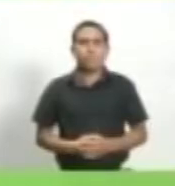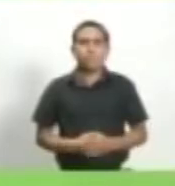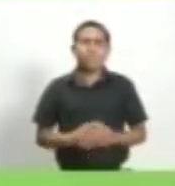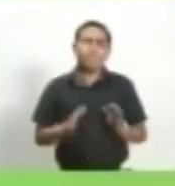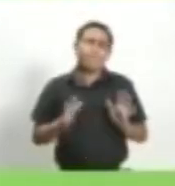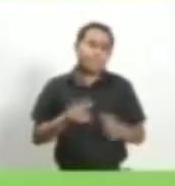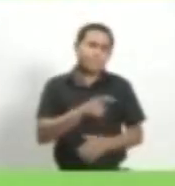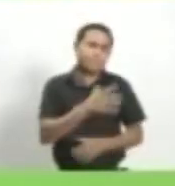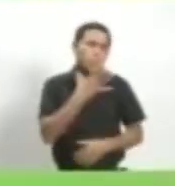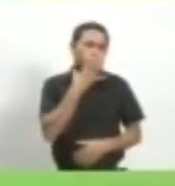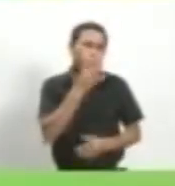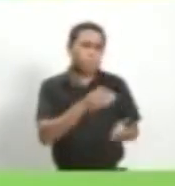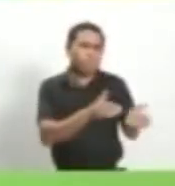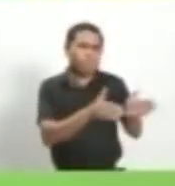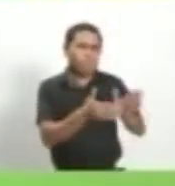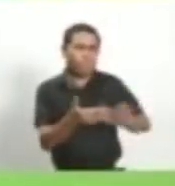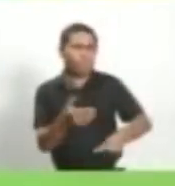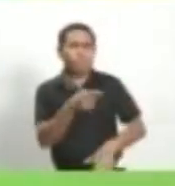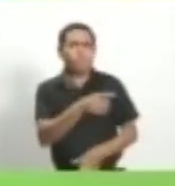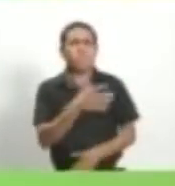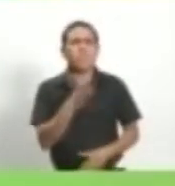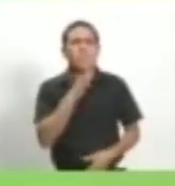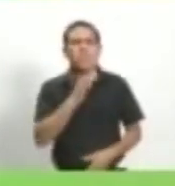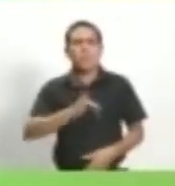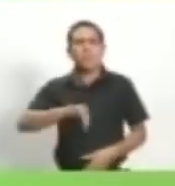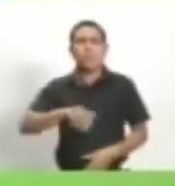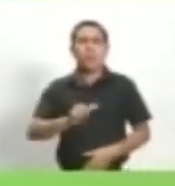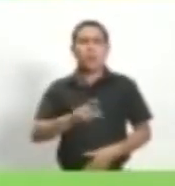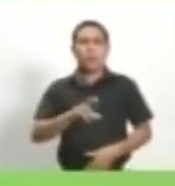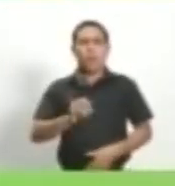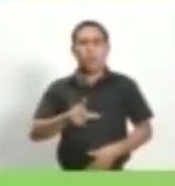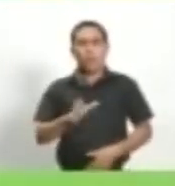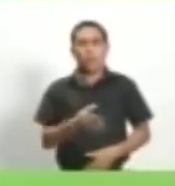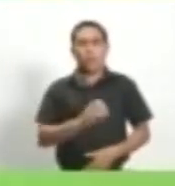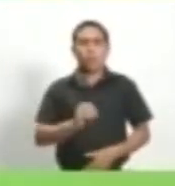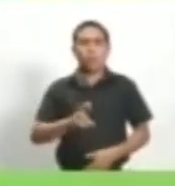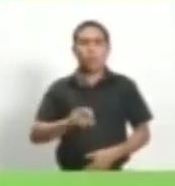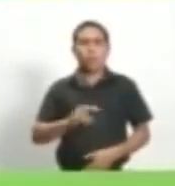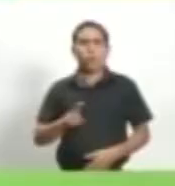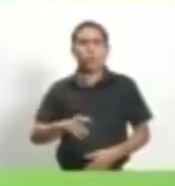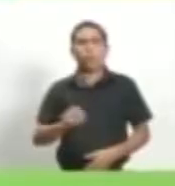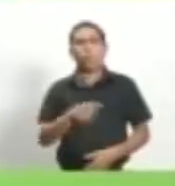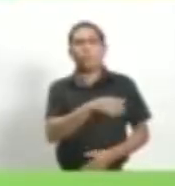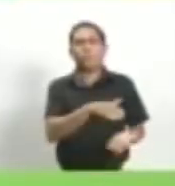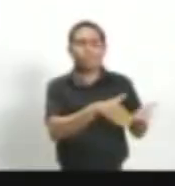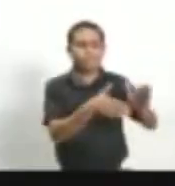Lastimosamente falleció el reconocido cantautor colombiano Harold Orozco, uno de los integrantes del Club del Clan.